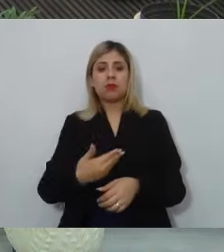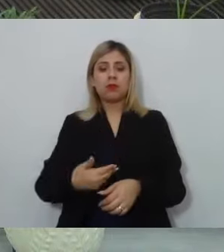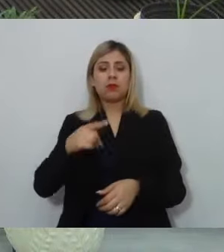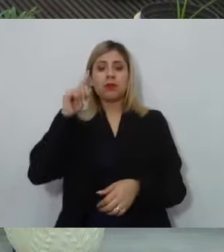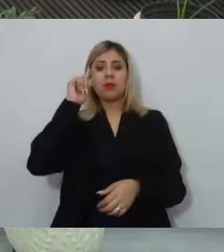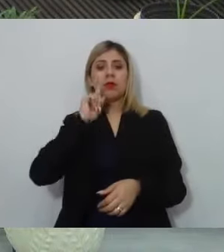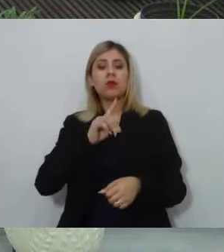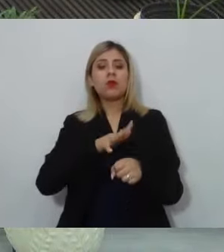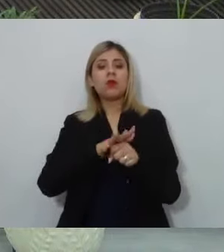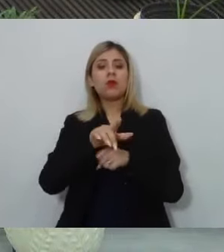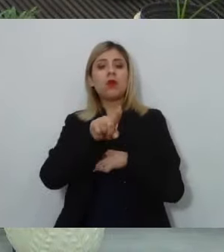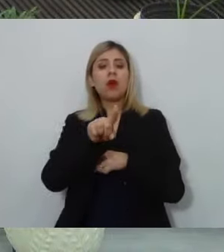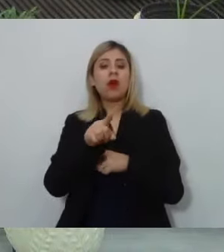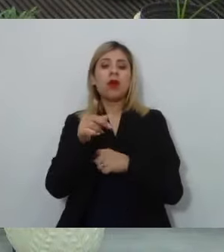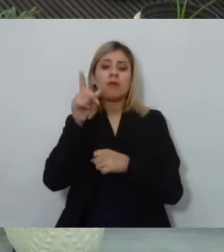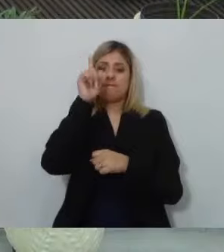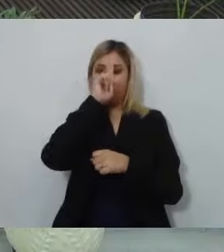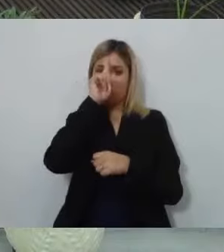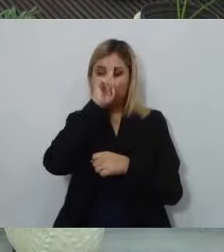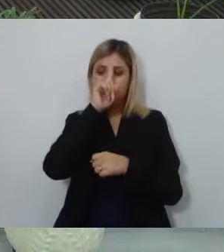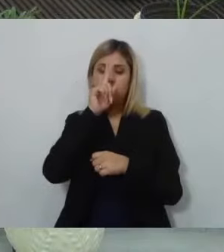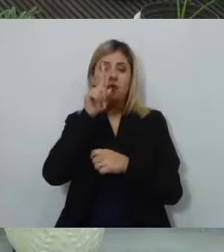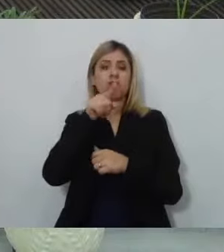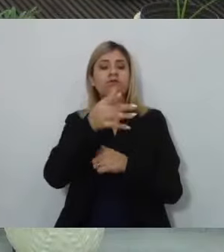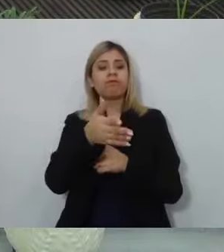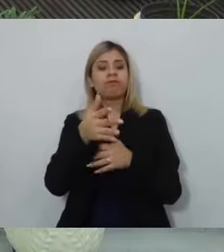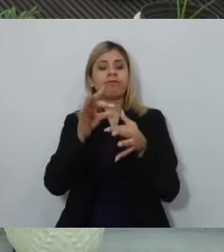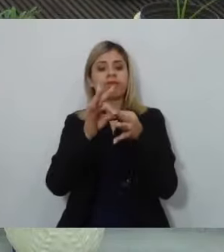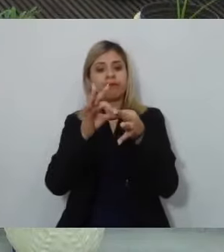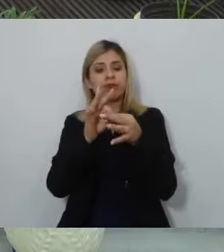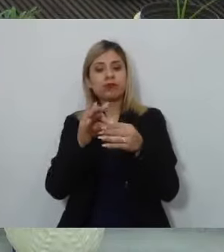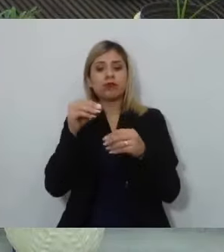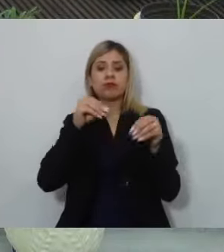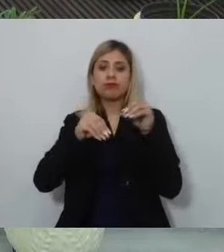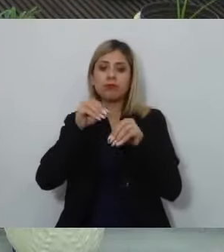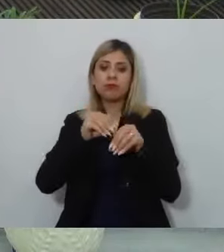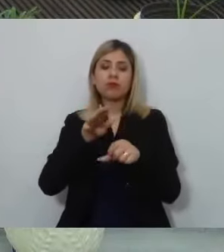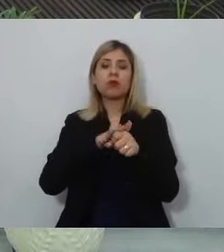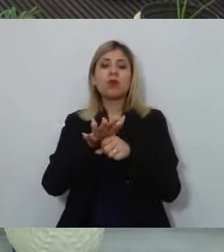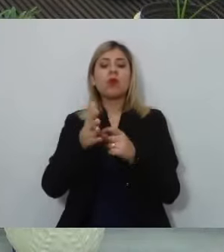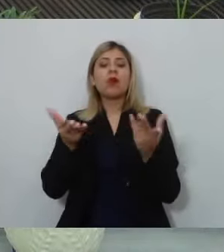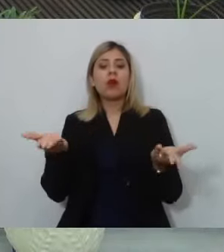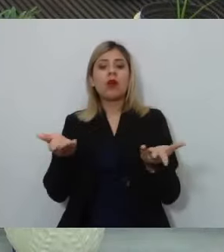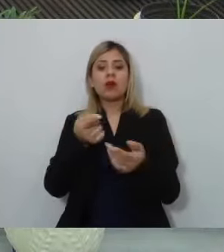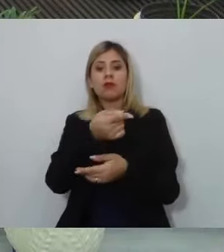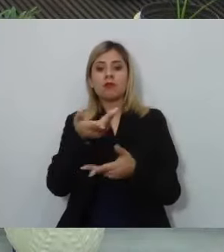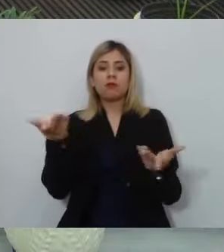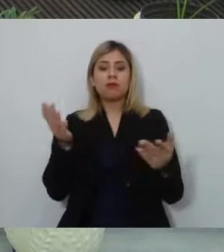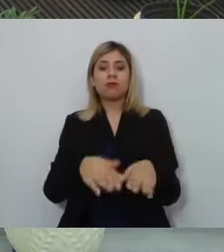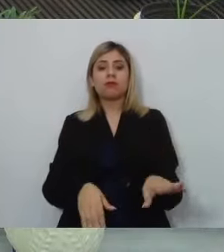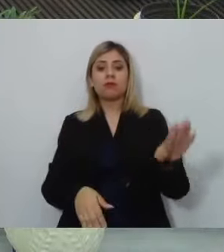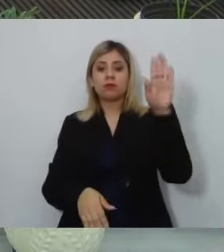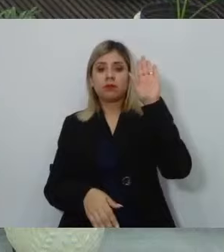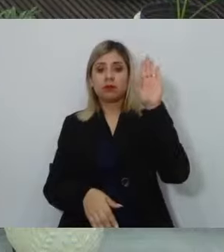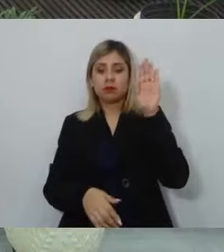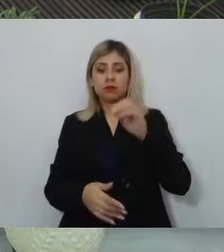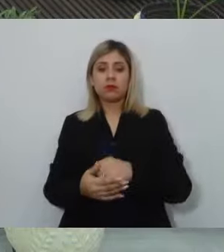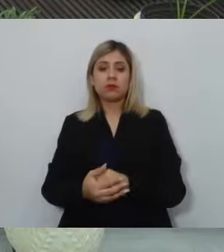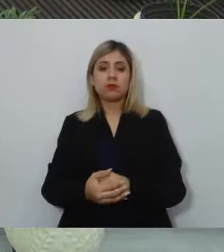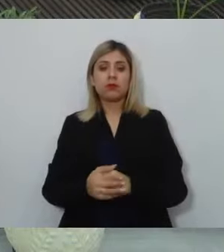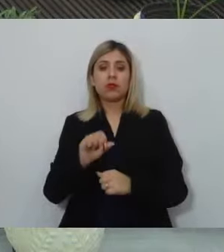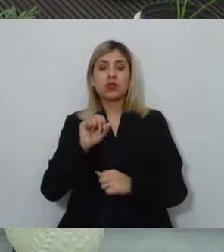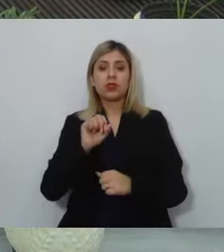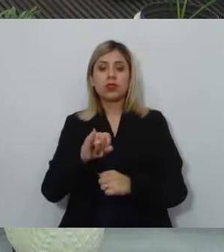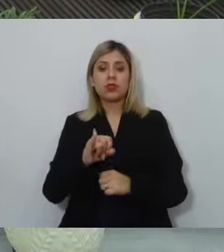mano consejera presidenta se aprueba el acuerdo por unanimidad Muchísimas gracias señor secretario por favor continúe con la